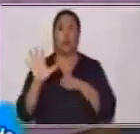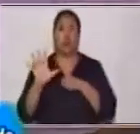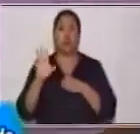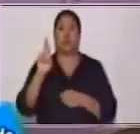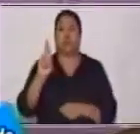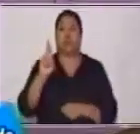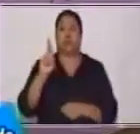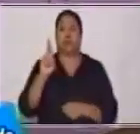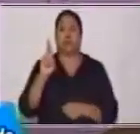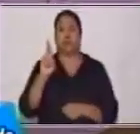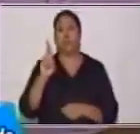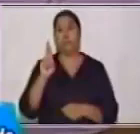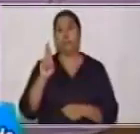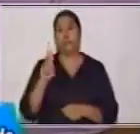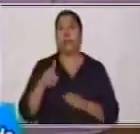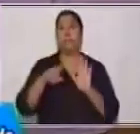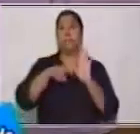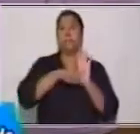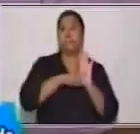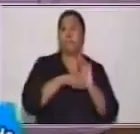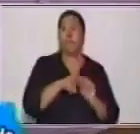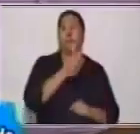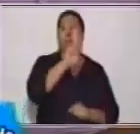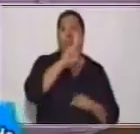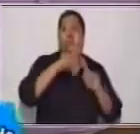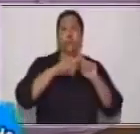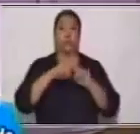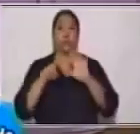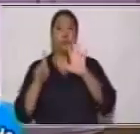45R, menos 2 por 6,